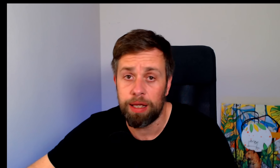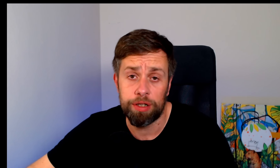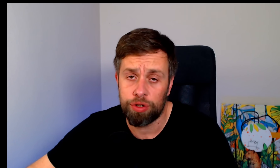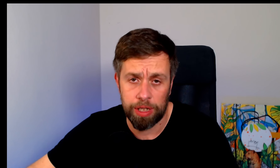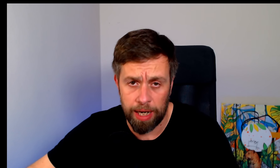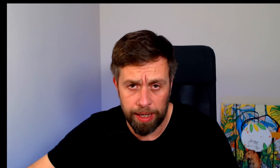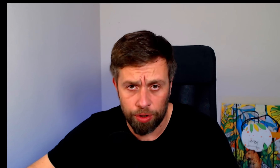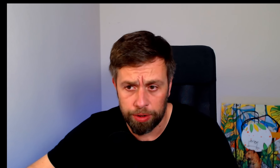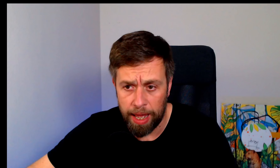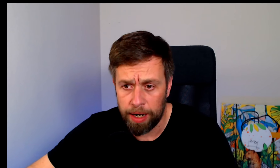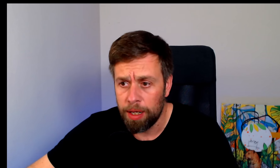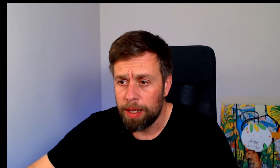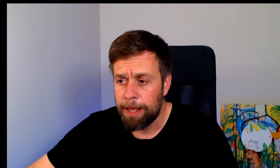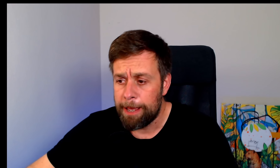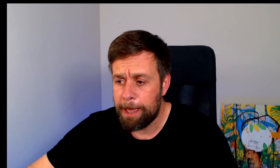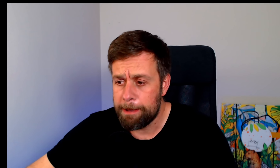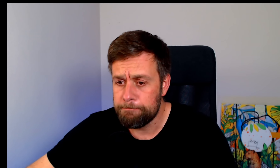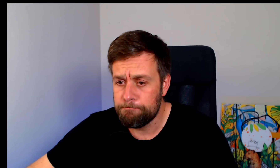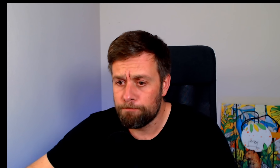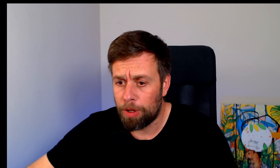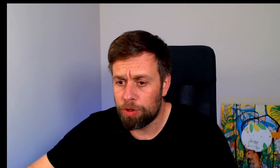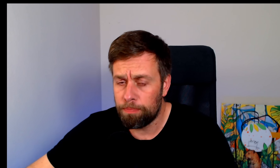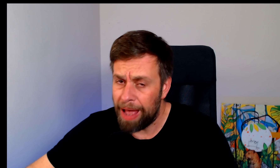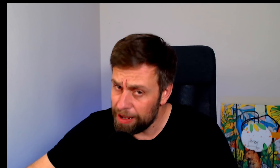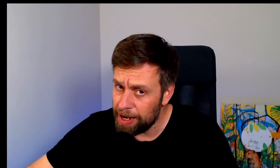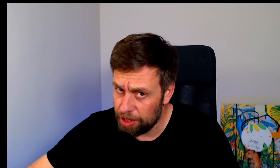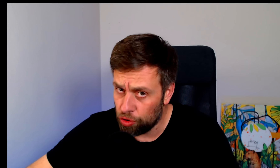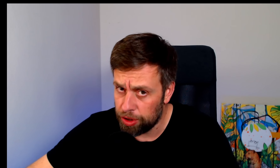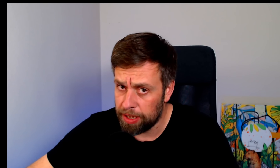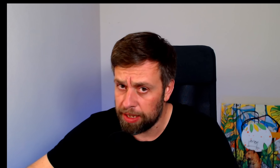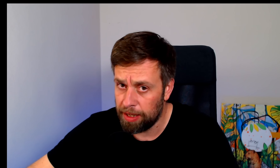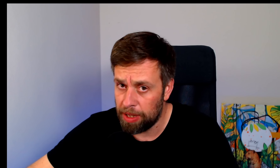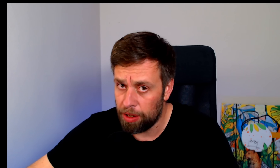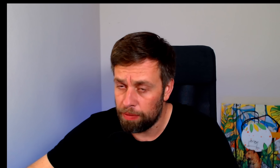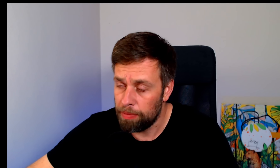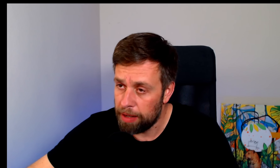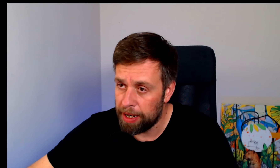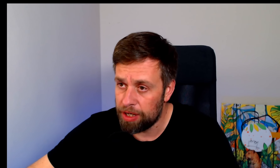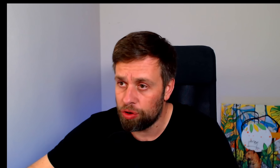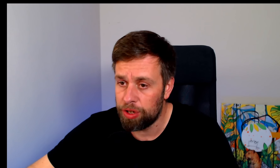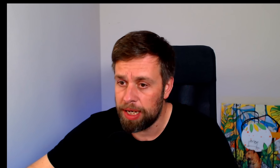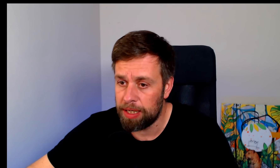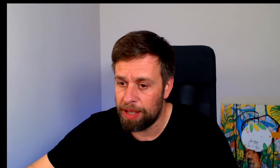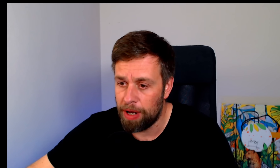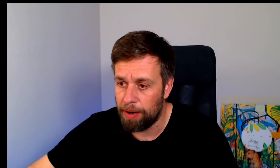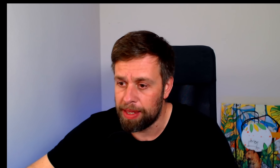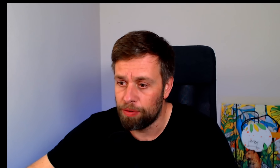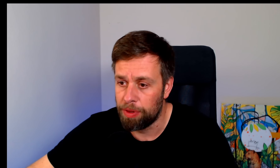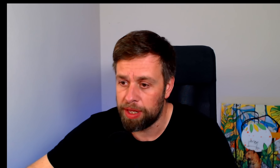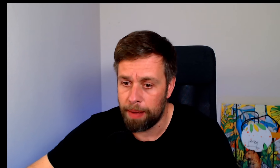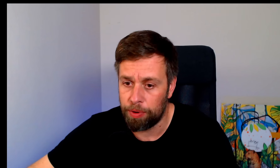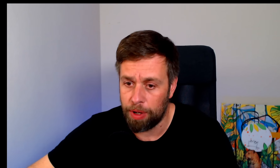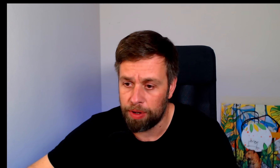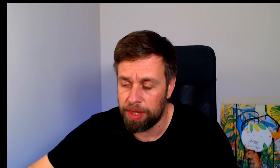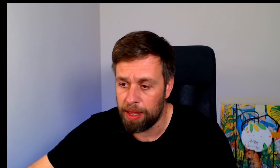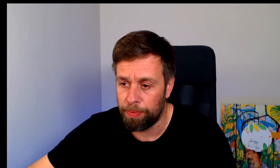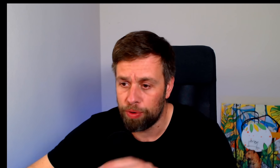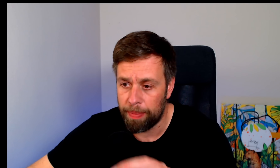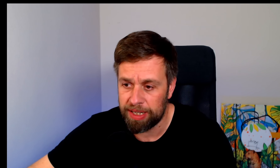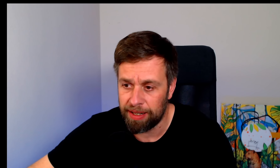Dana y esto se tiene que contar em hay varias cosas en este vídeo hay varias cosas hay una grave denuncia